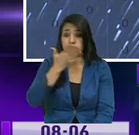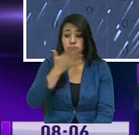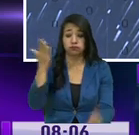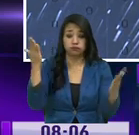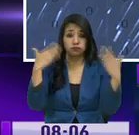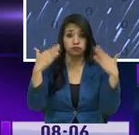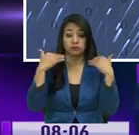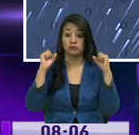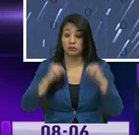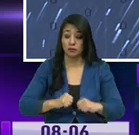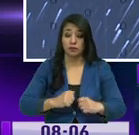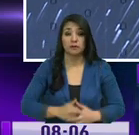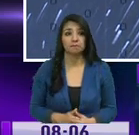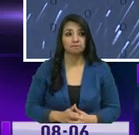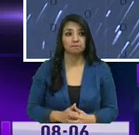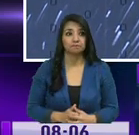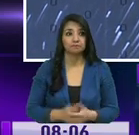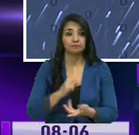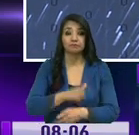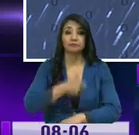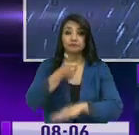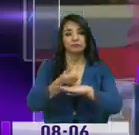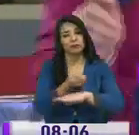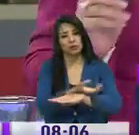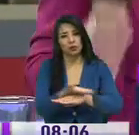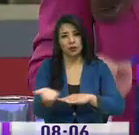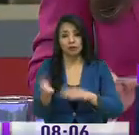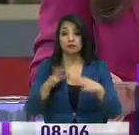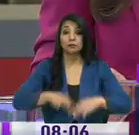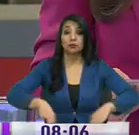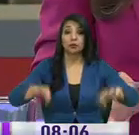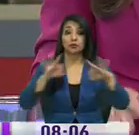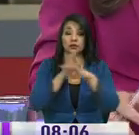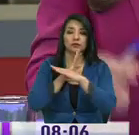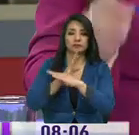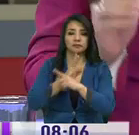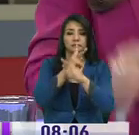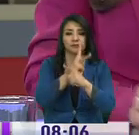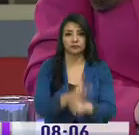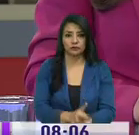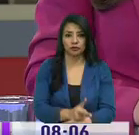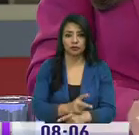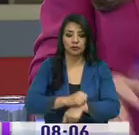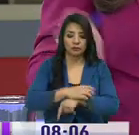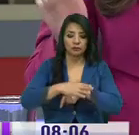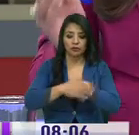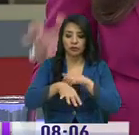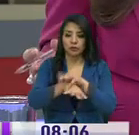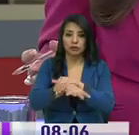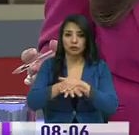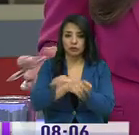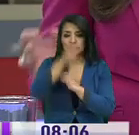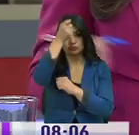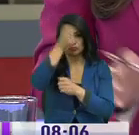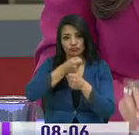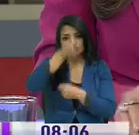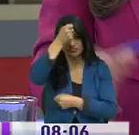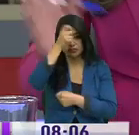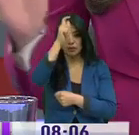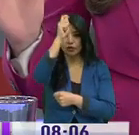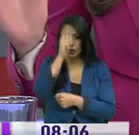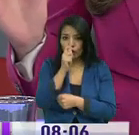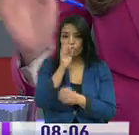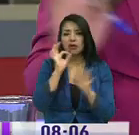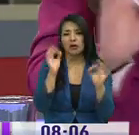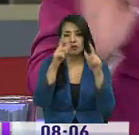complicarse mucho más. Esa es la recomendación que se hace. Ya sabe, tiene que salir bien protegido, con protector solar, con una sombrilla, por supuesto, o